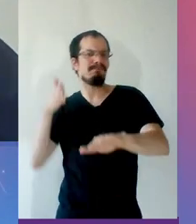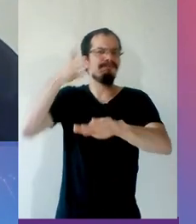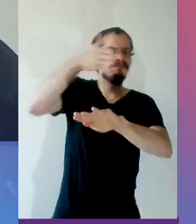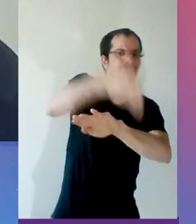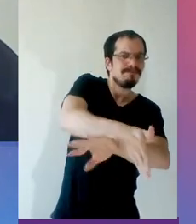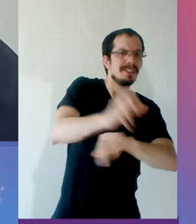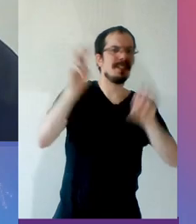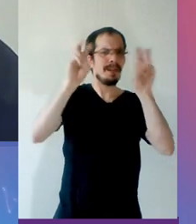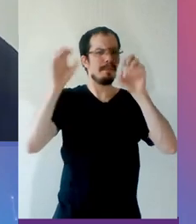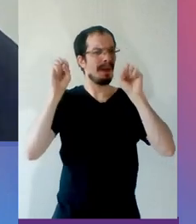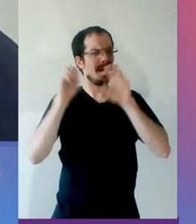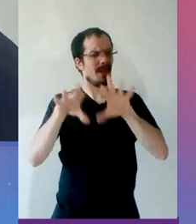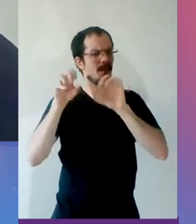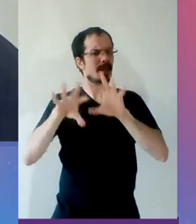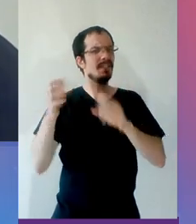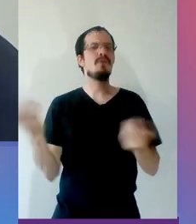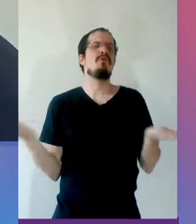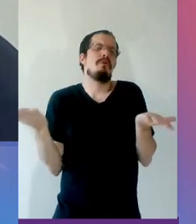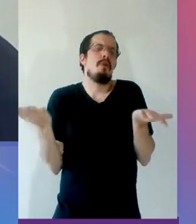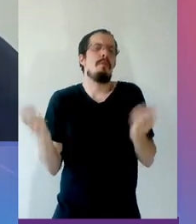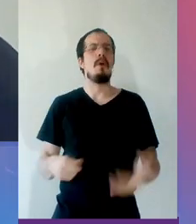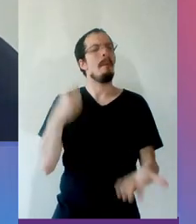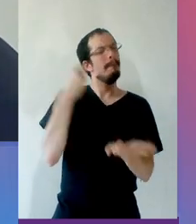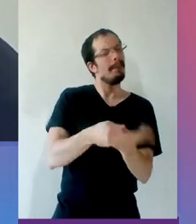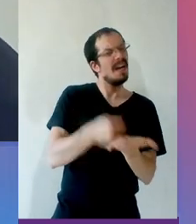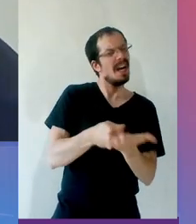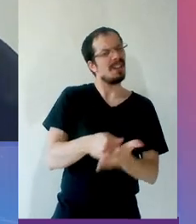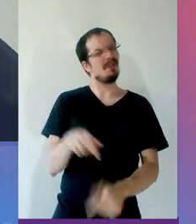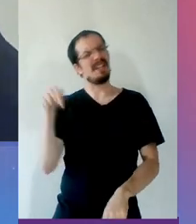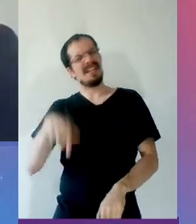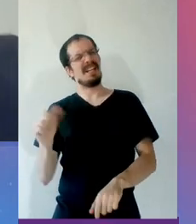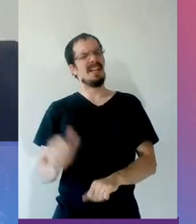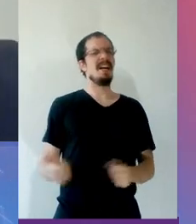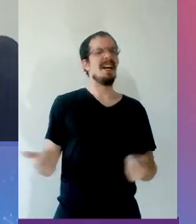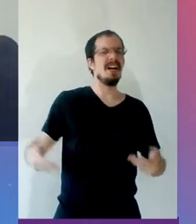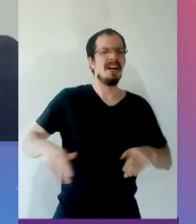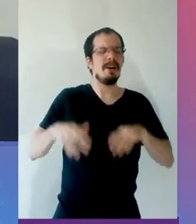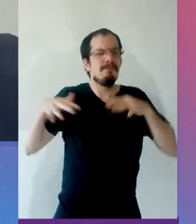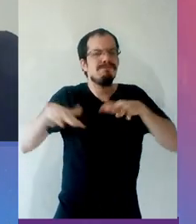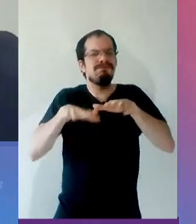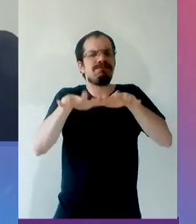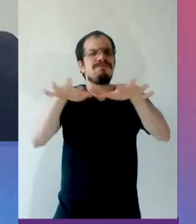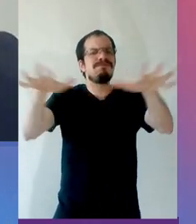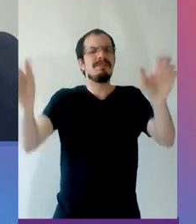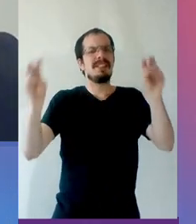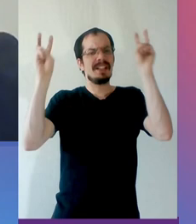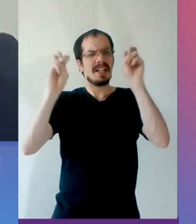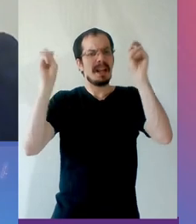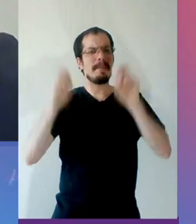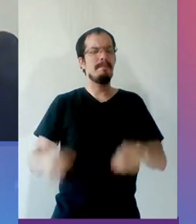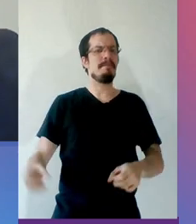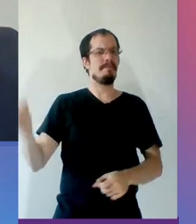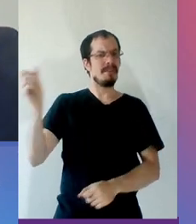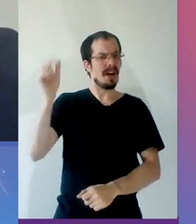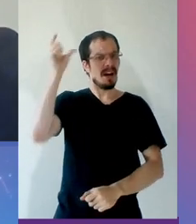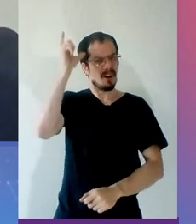a través de un pago. Y generalmente los espacios de compartir el conocimiento, los espacios de